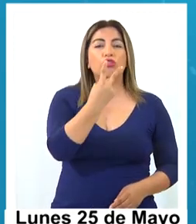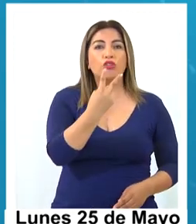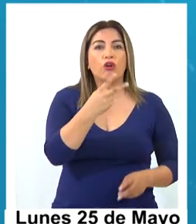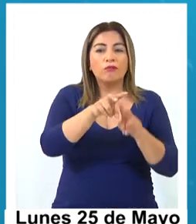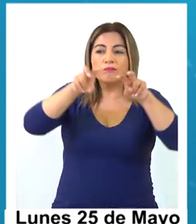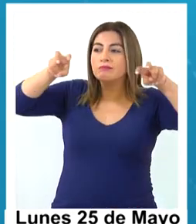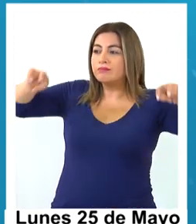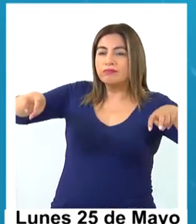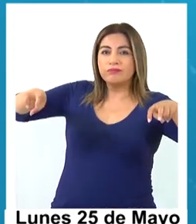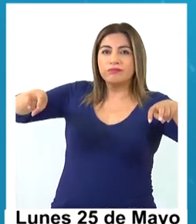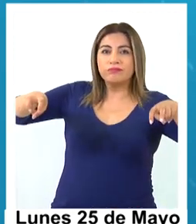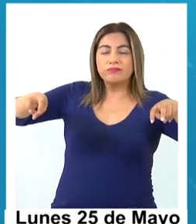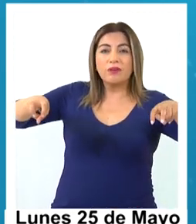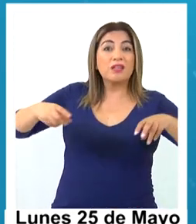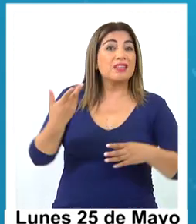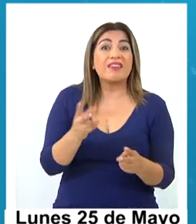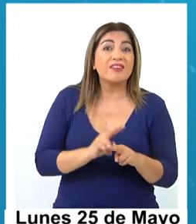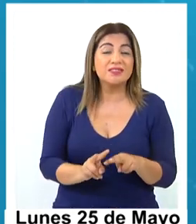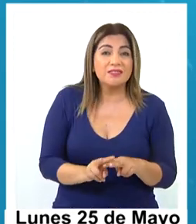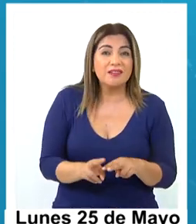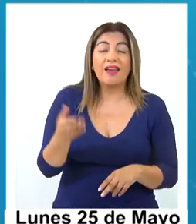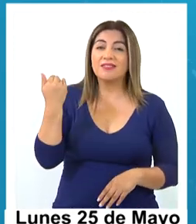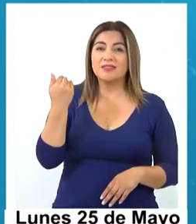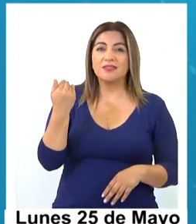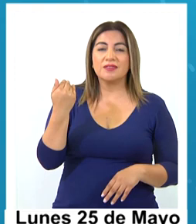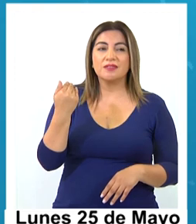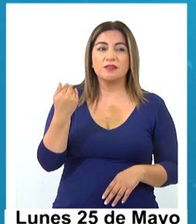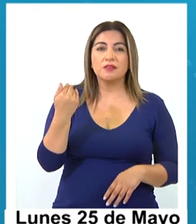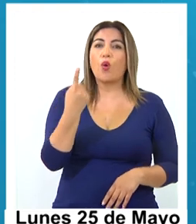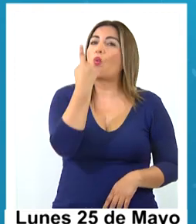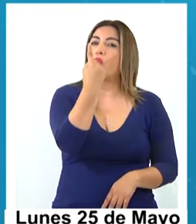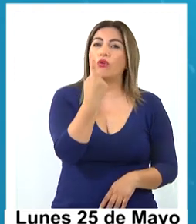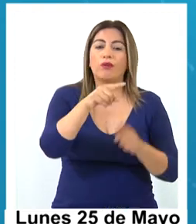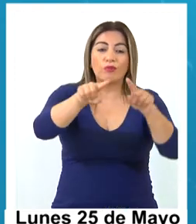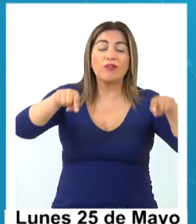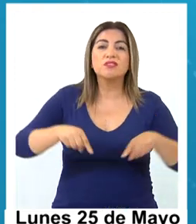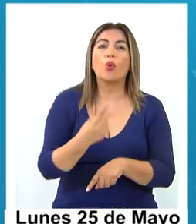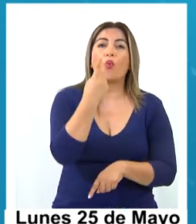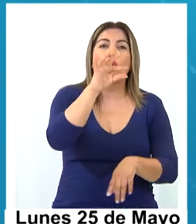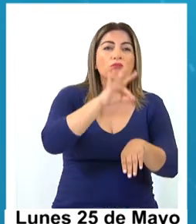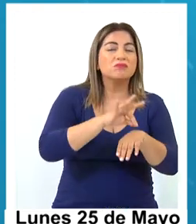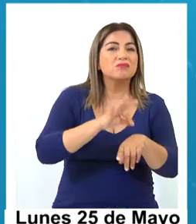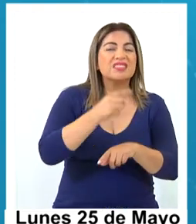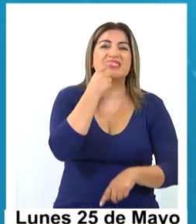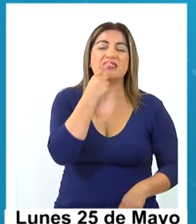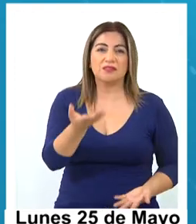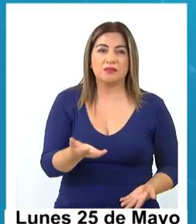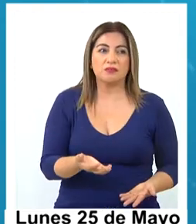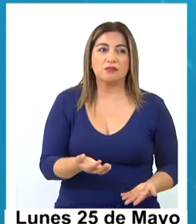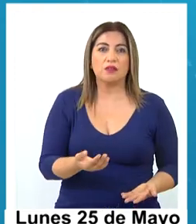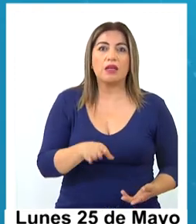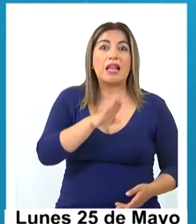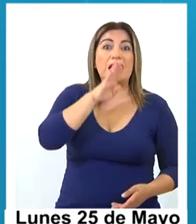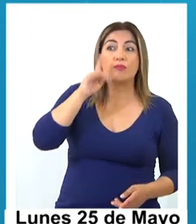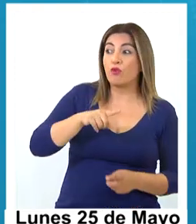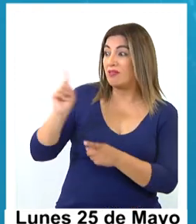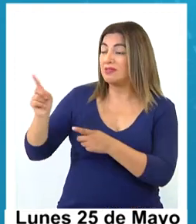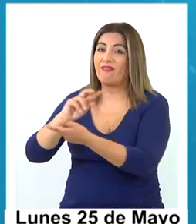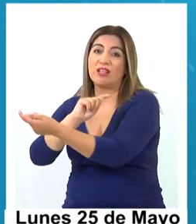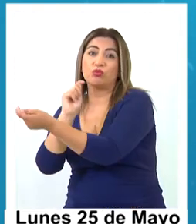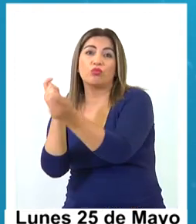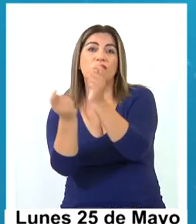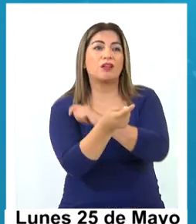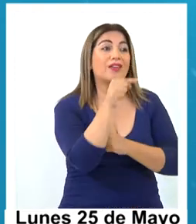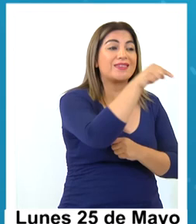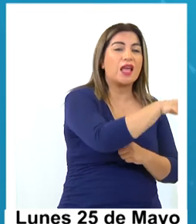atendiendo dentistas en uno en cada box ahora lo que están haciendo mucho es que por ejemplo hay un dentista lo más atendiendo entonces mientras se higieniza un box